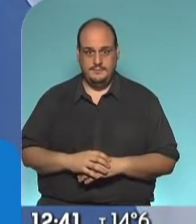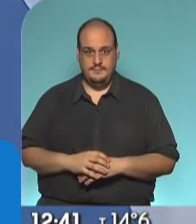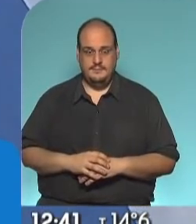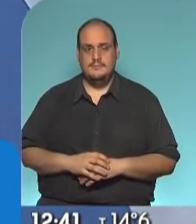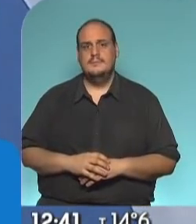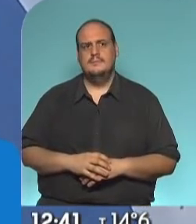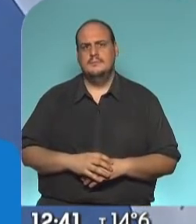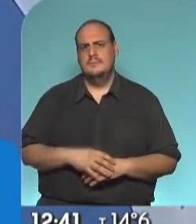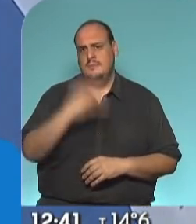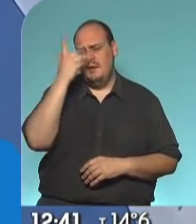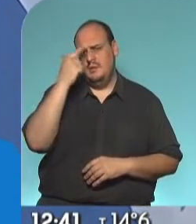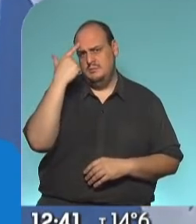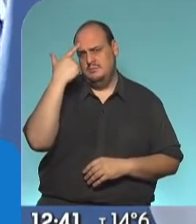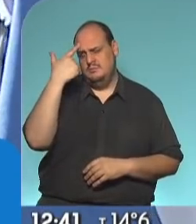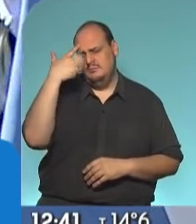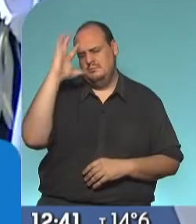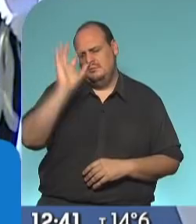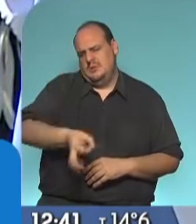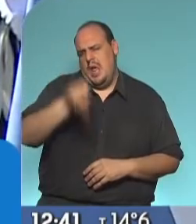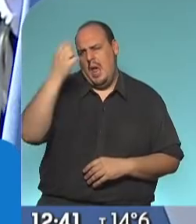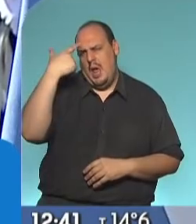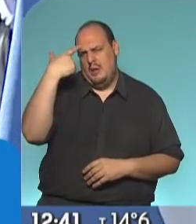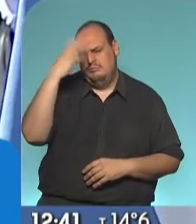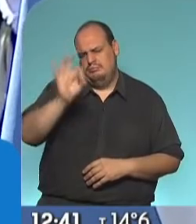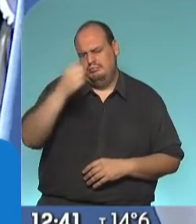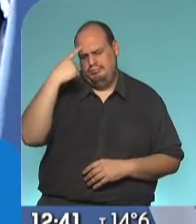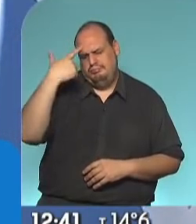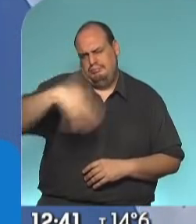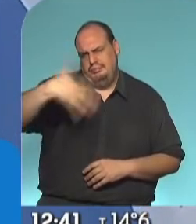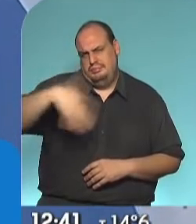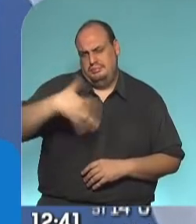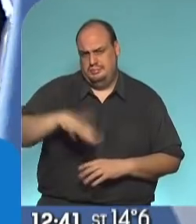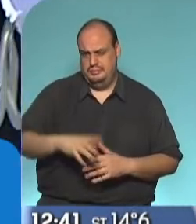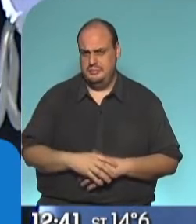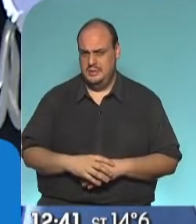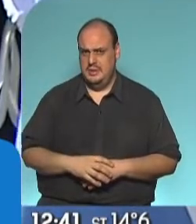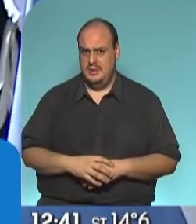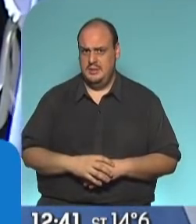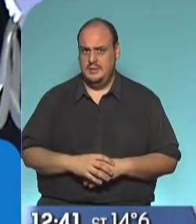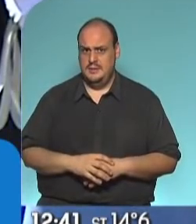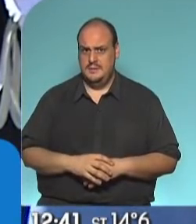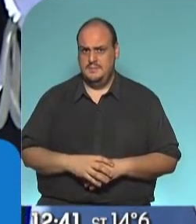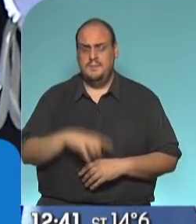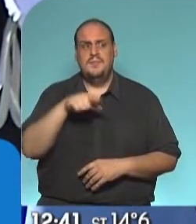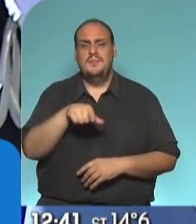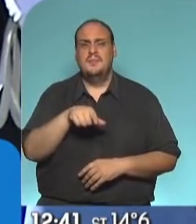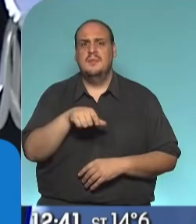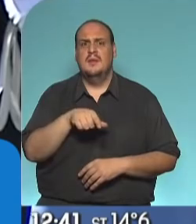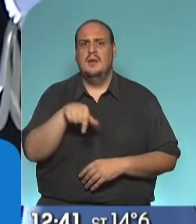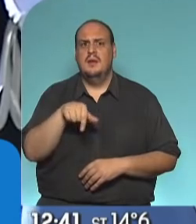Mucha sabiduría en cada palabra de San Martín. Y lo que pesa es lo presente